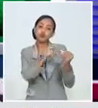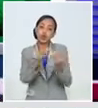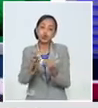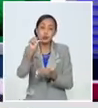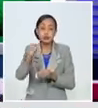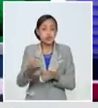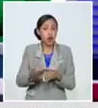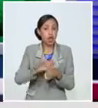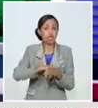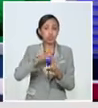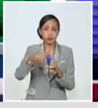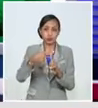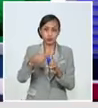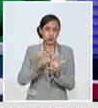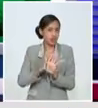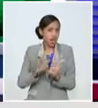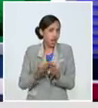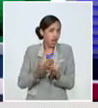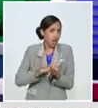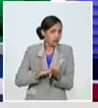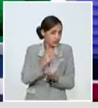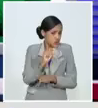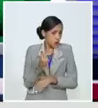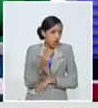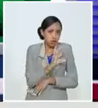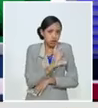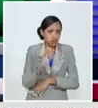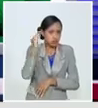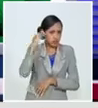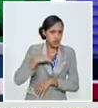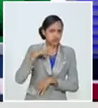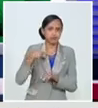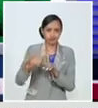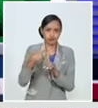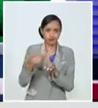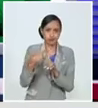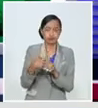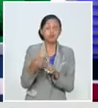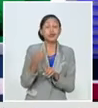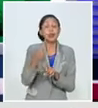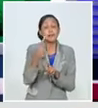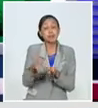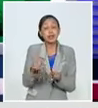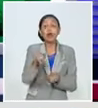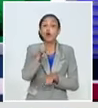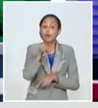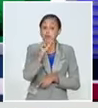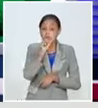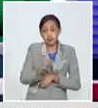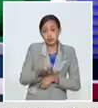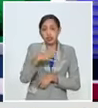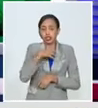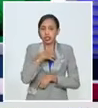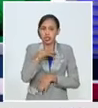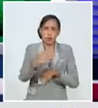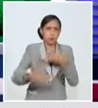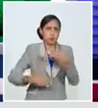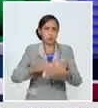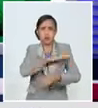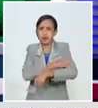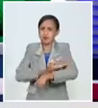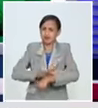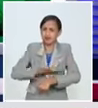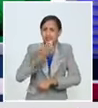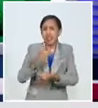ya diagnosticado previamente, con antecedentes de hipertensión arterial,